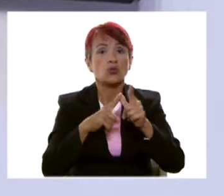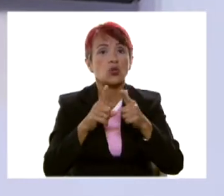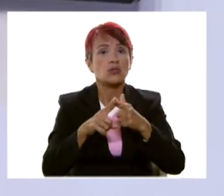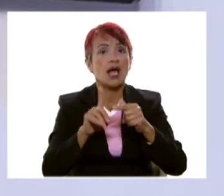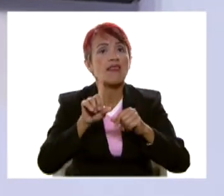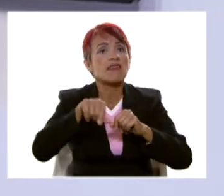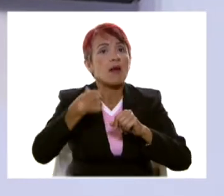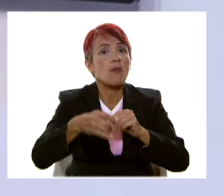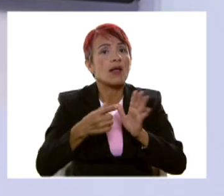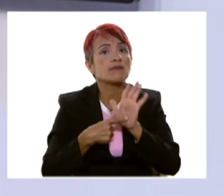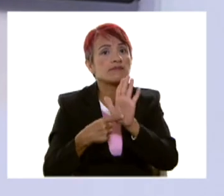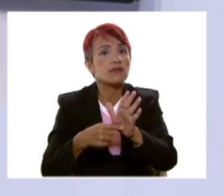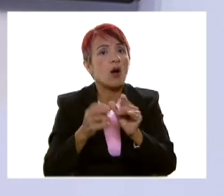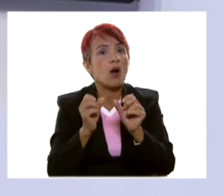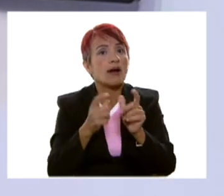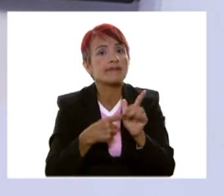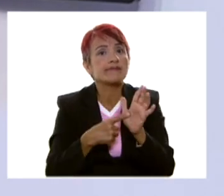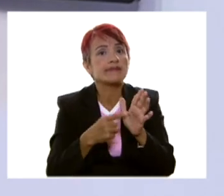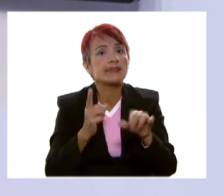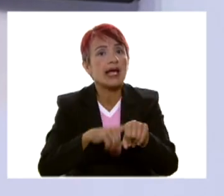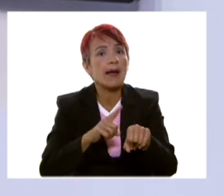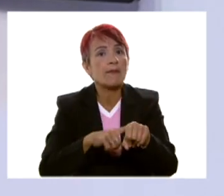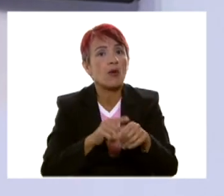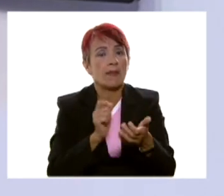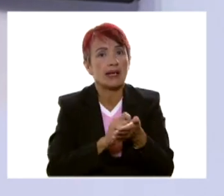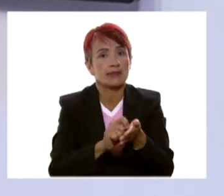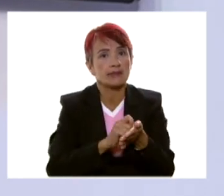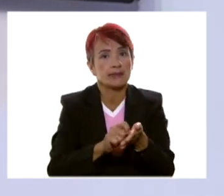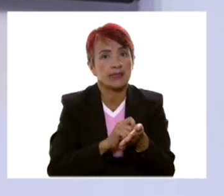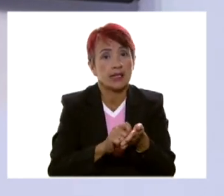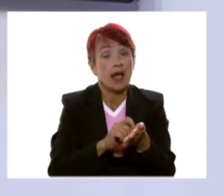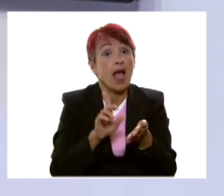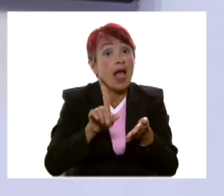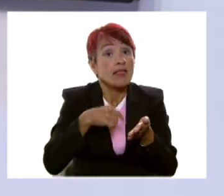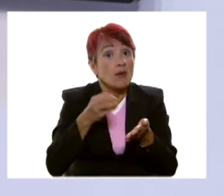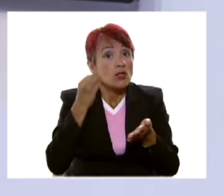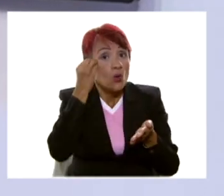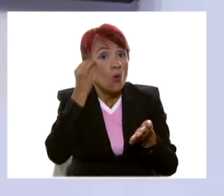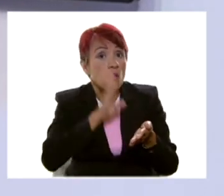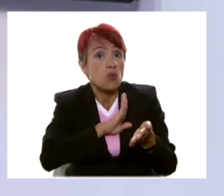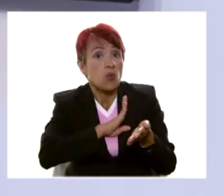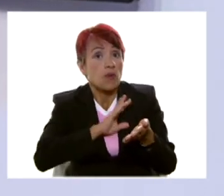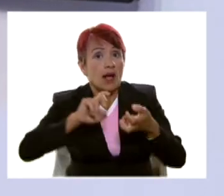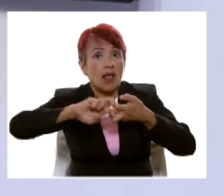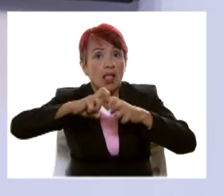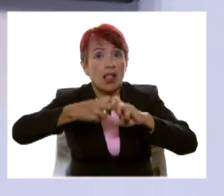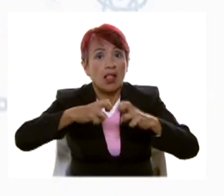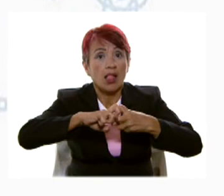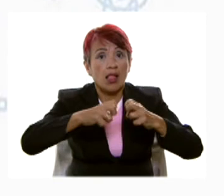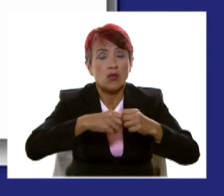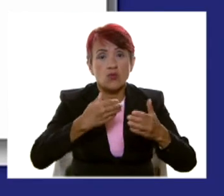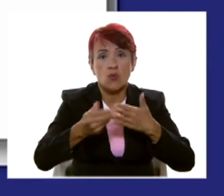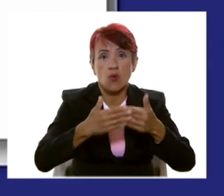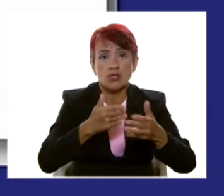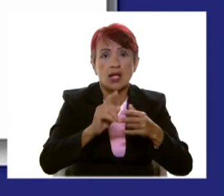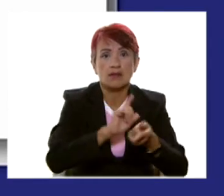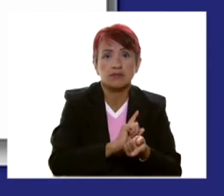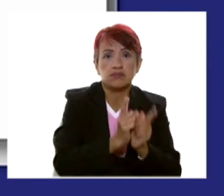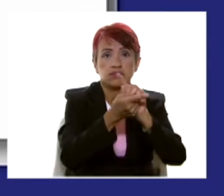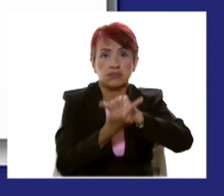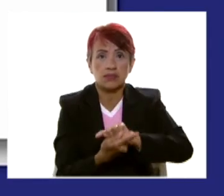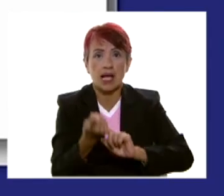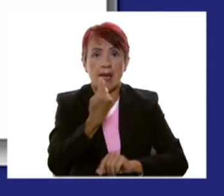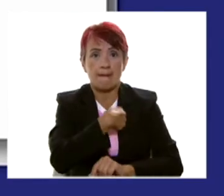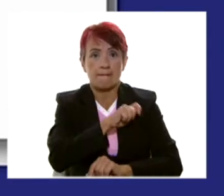es que le vamos a dar la oportunidad entonces ya a ellos de escribir. Luego de que expresen su opinión en lengua de señas, pasemos a esta en español escrito.